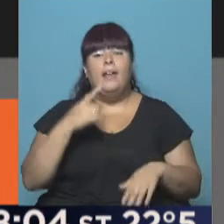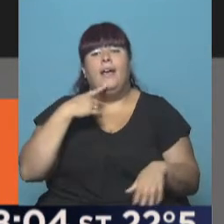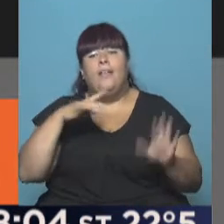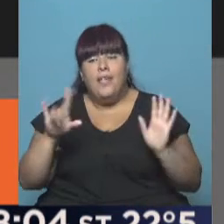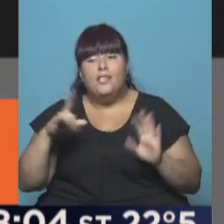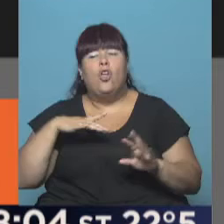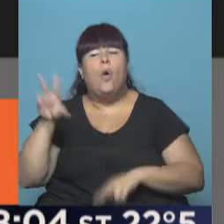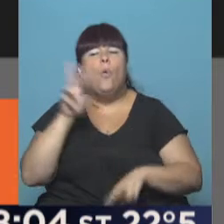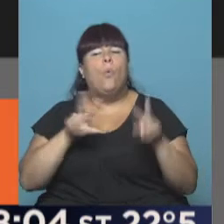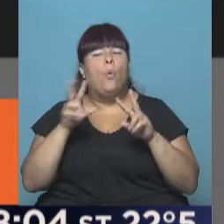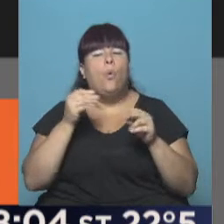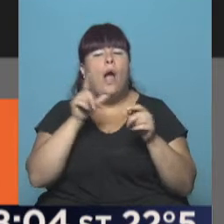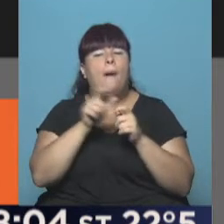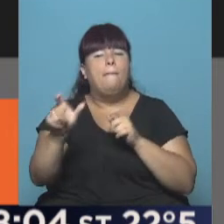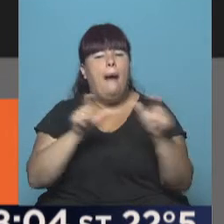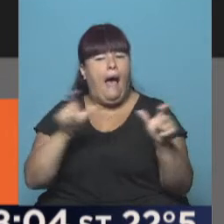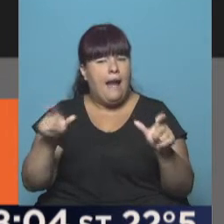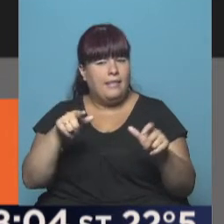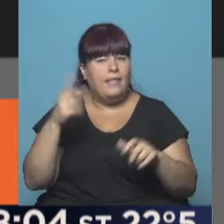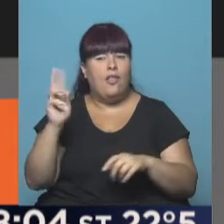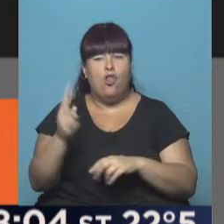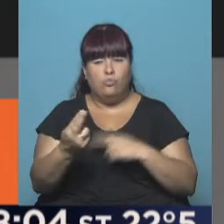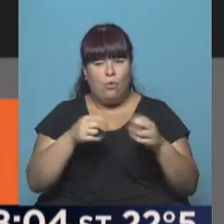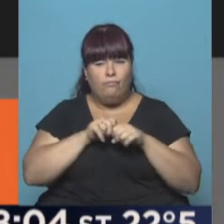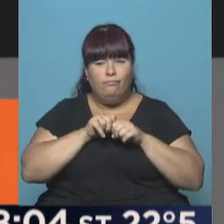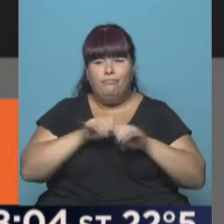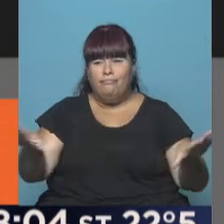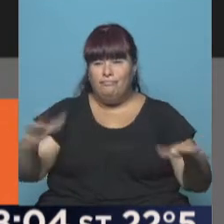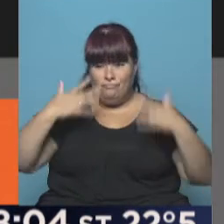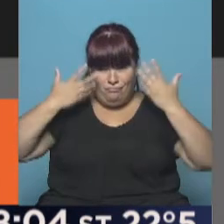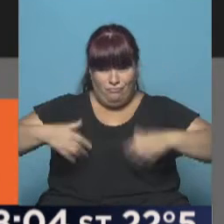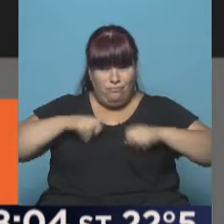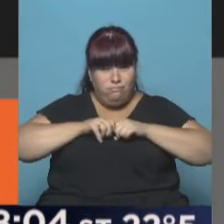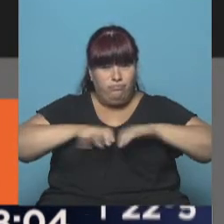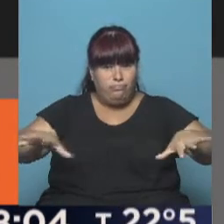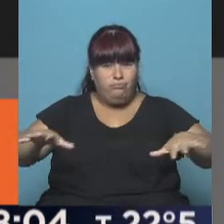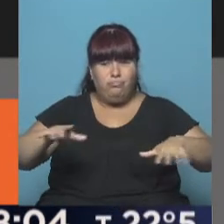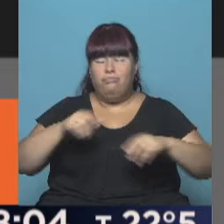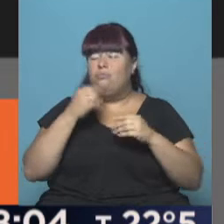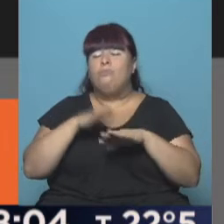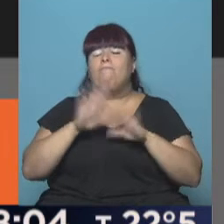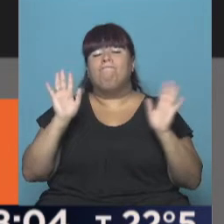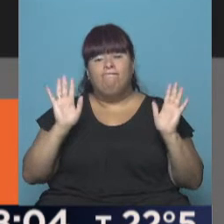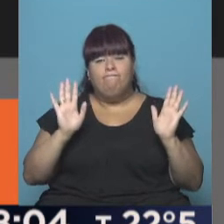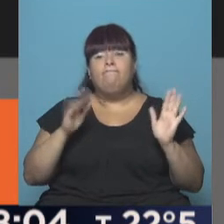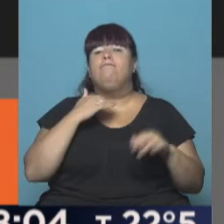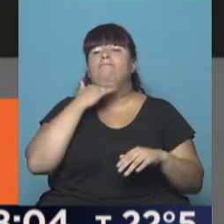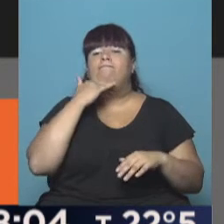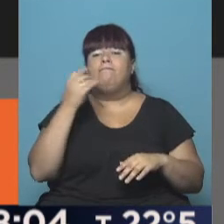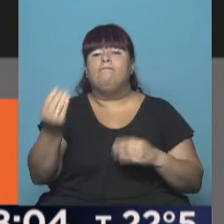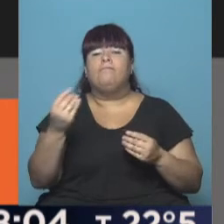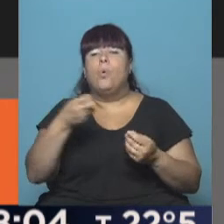aún están buscando fragmentos de las víctimas esparcidos por todo el predio de desmembramiento, por lo tanto no se sabe